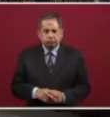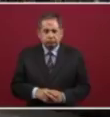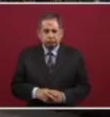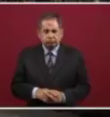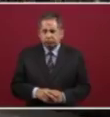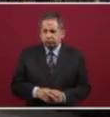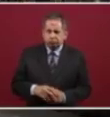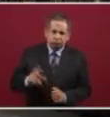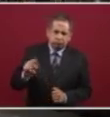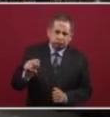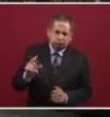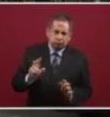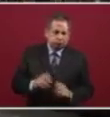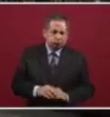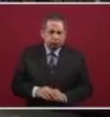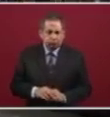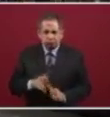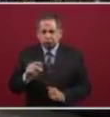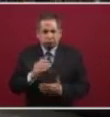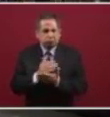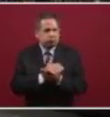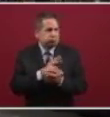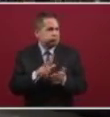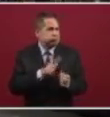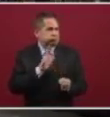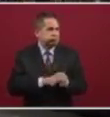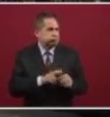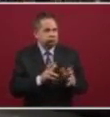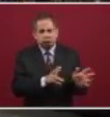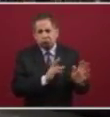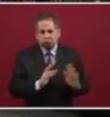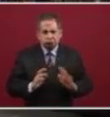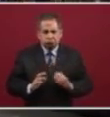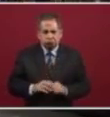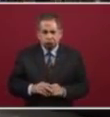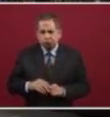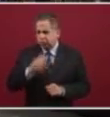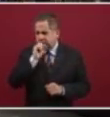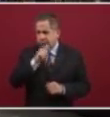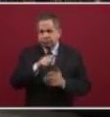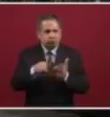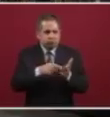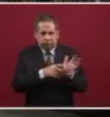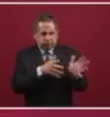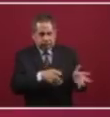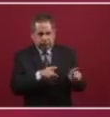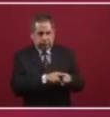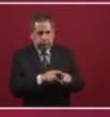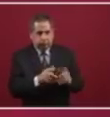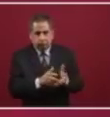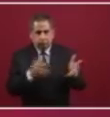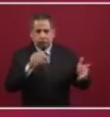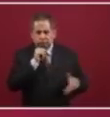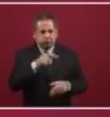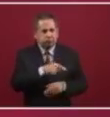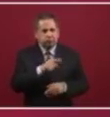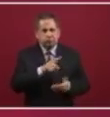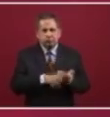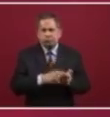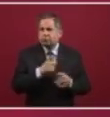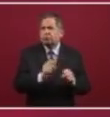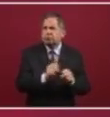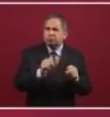No, lo mínimo es el mismo espacio. Tenía una